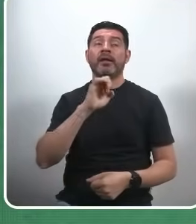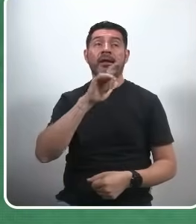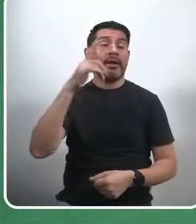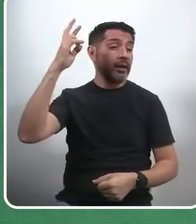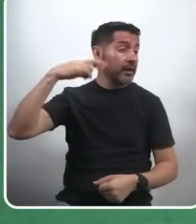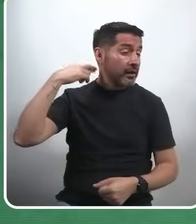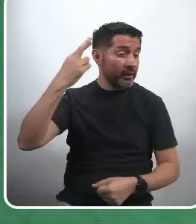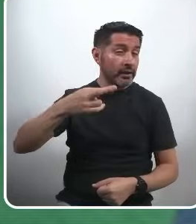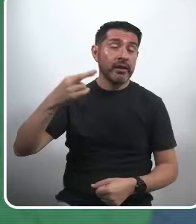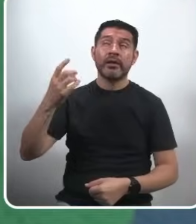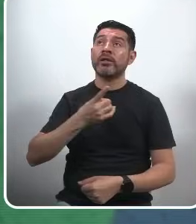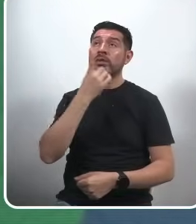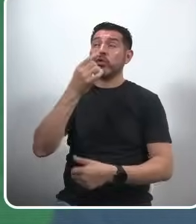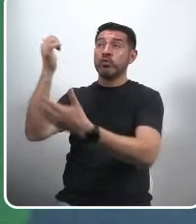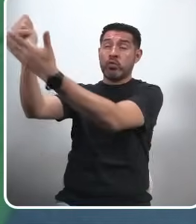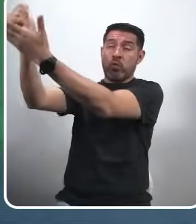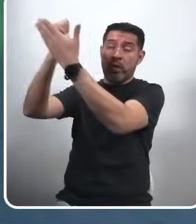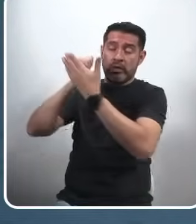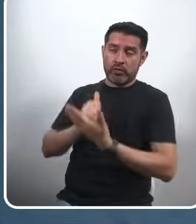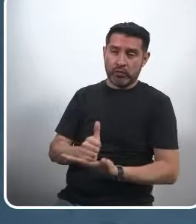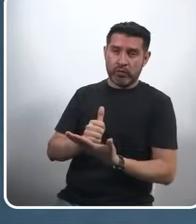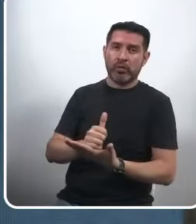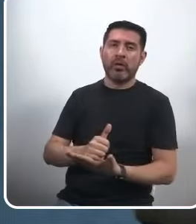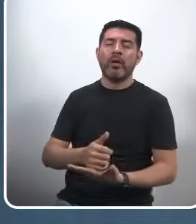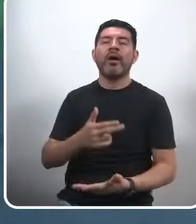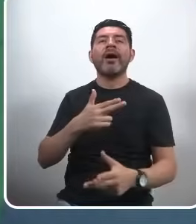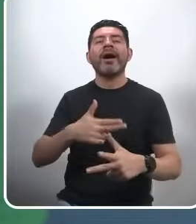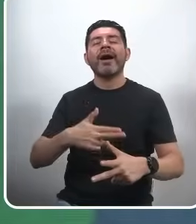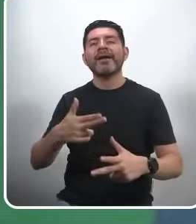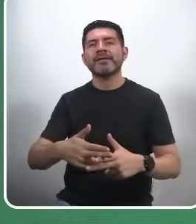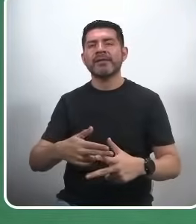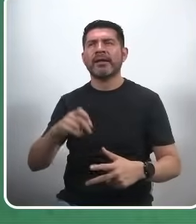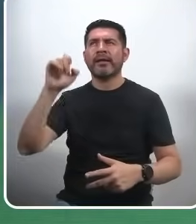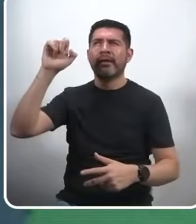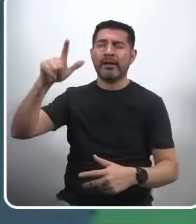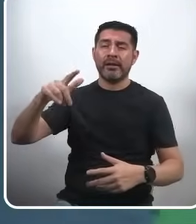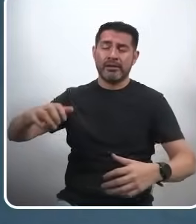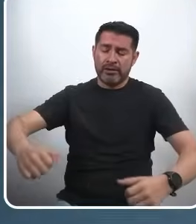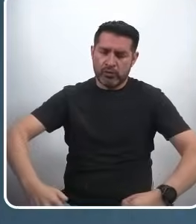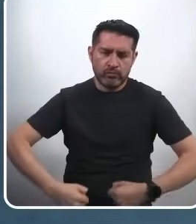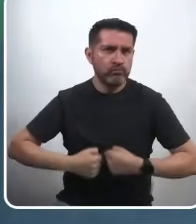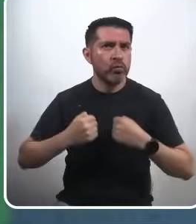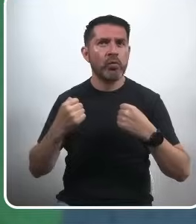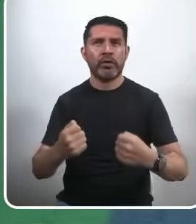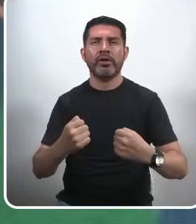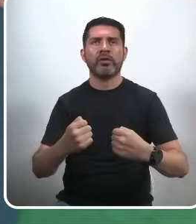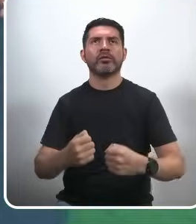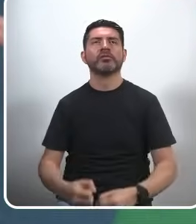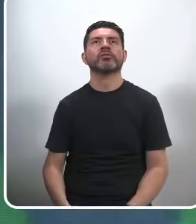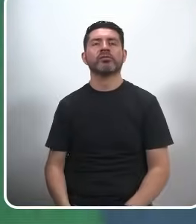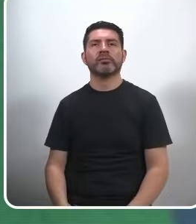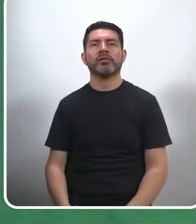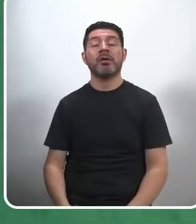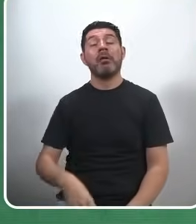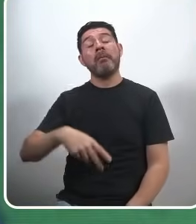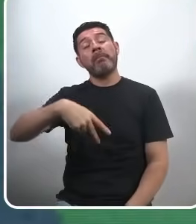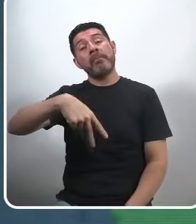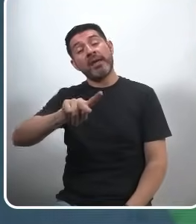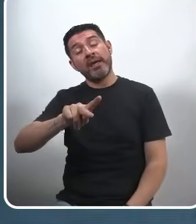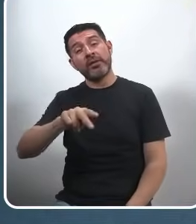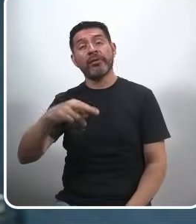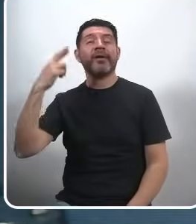llenó de orgullo. Se llenó de orgullo. Y Usías empezó a pensar, no, pues yo opino, ¿verdad? Yo